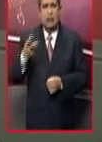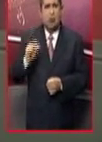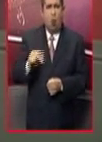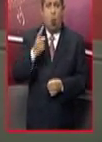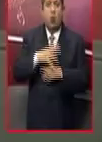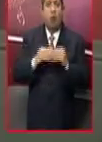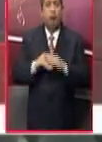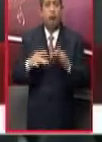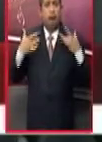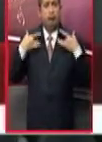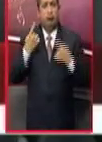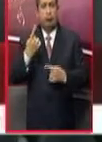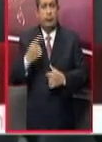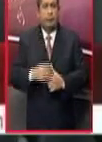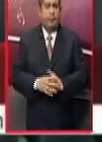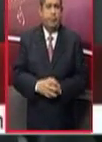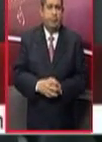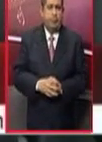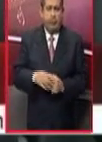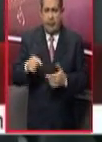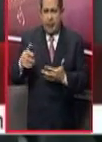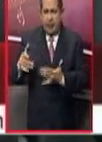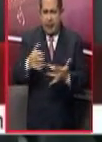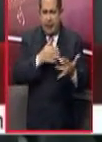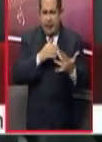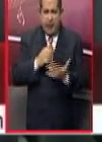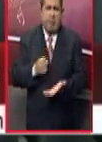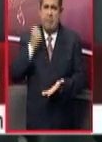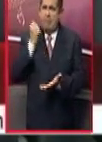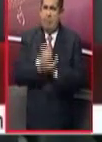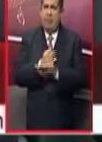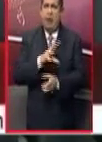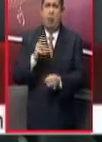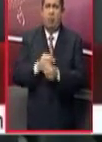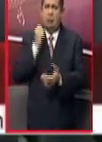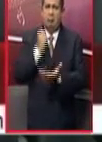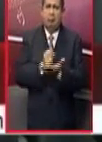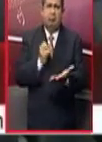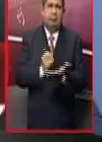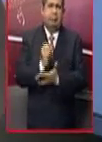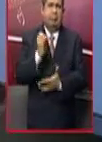1 abstención. Queda aprobado el dictamen en lo general.